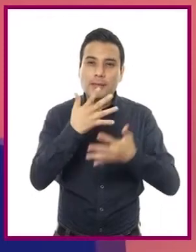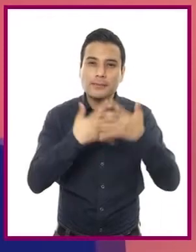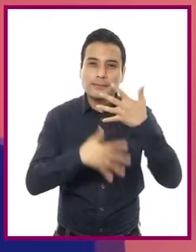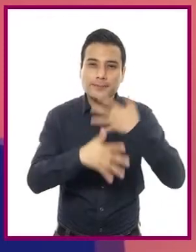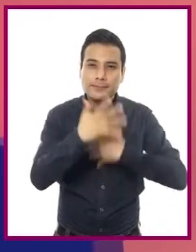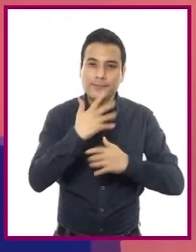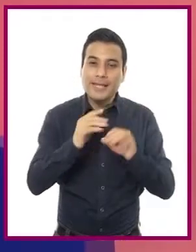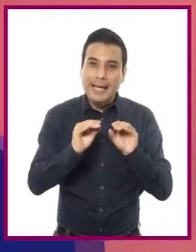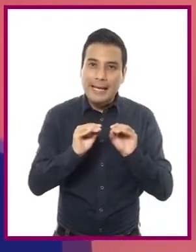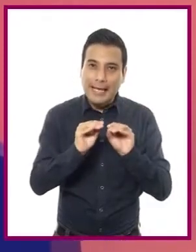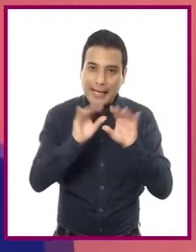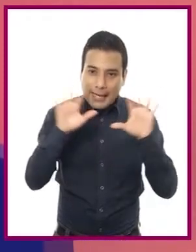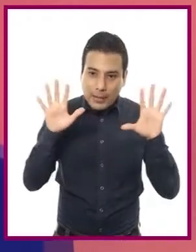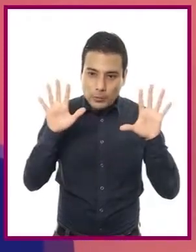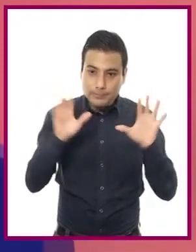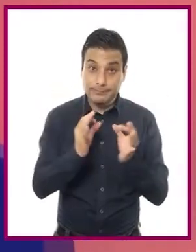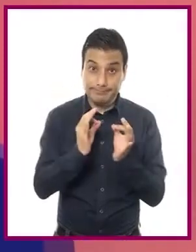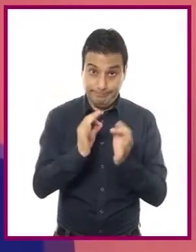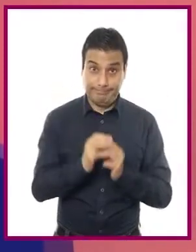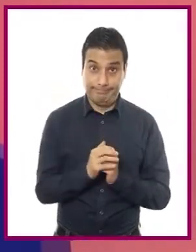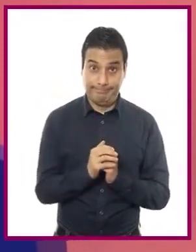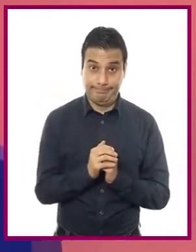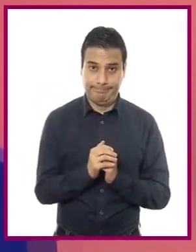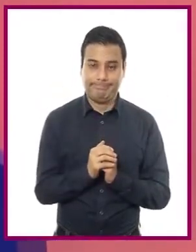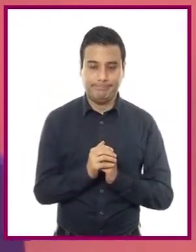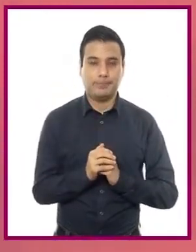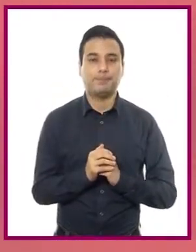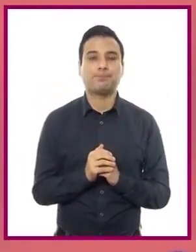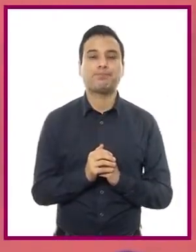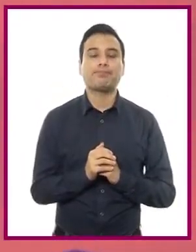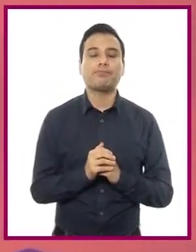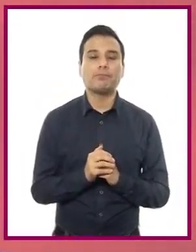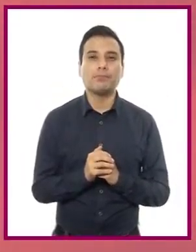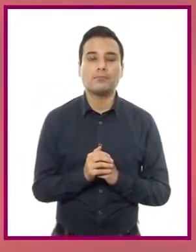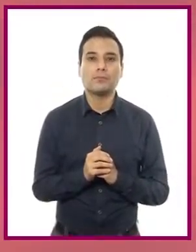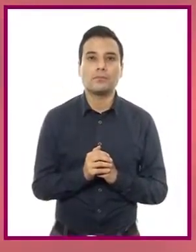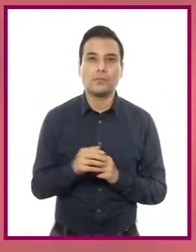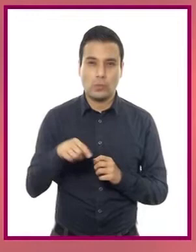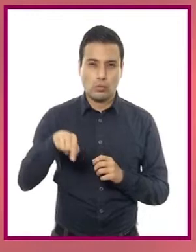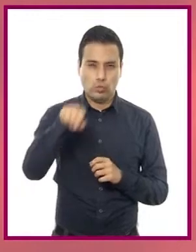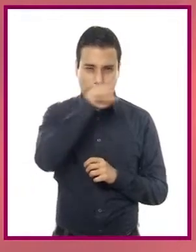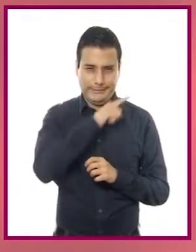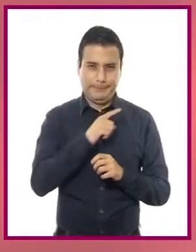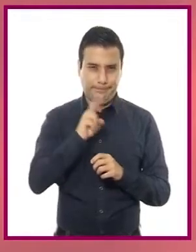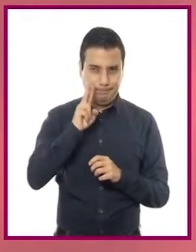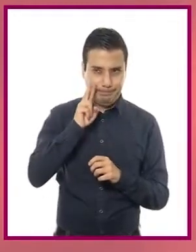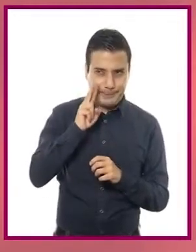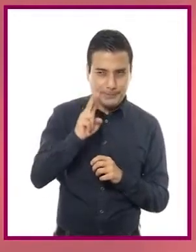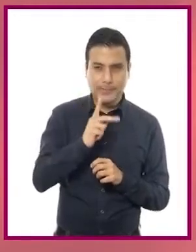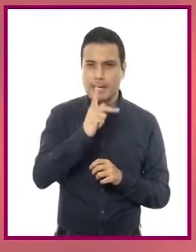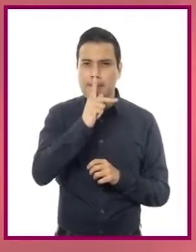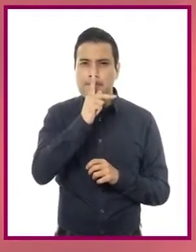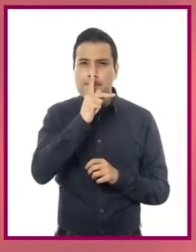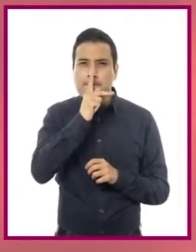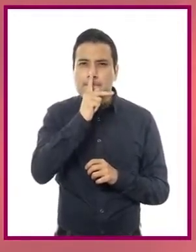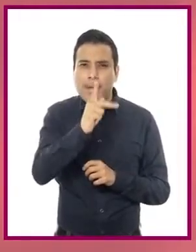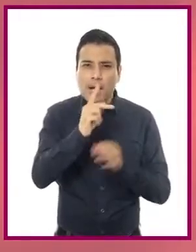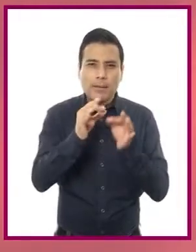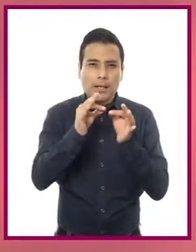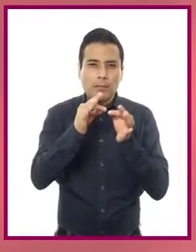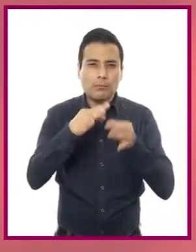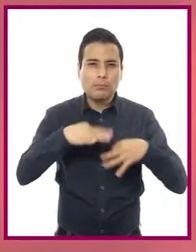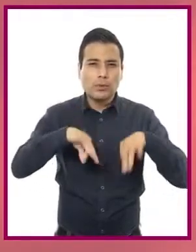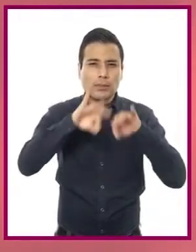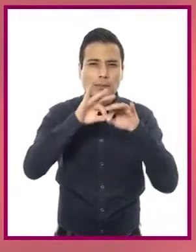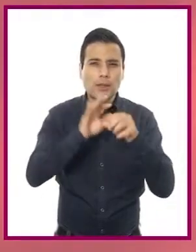fuerte y modular la voz. Las y los invito a que tomen nota de palabras clave para poder